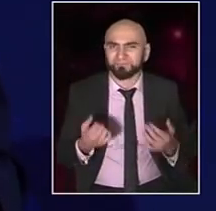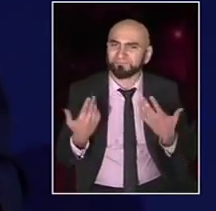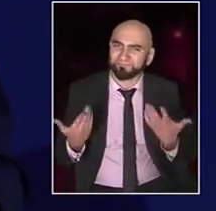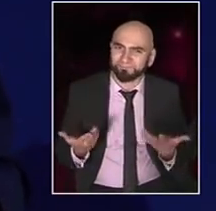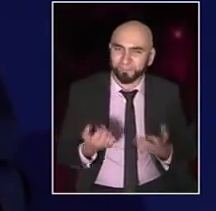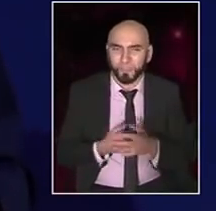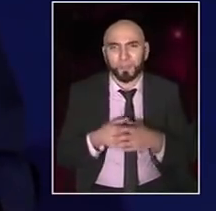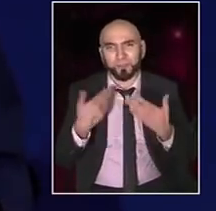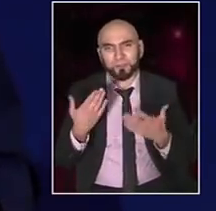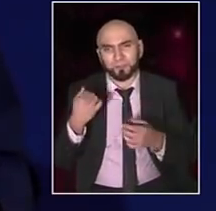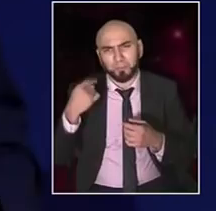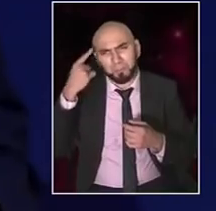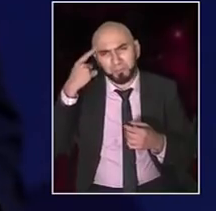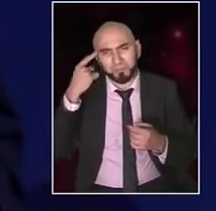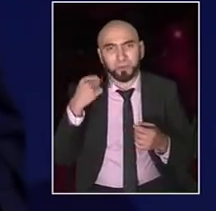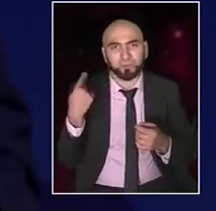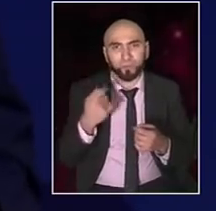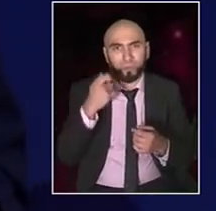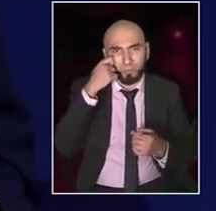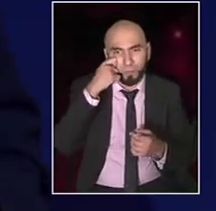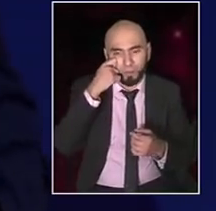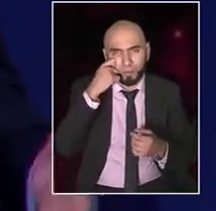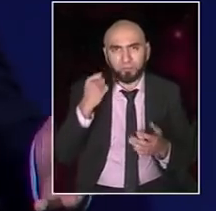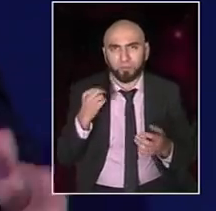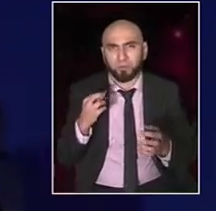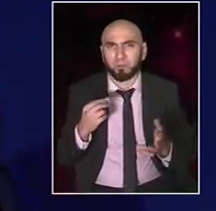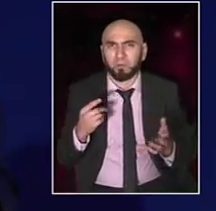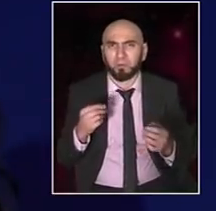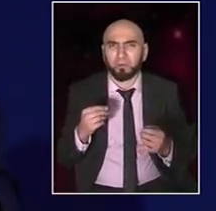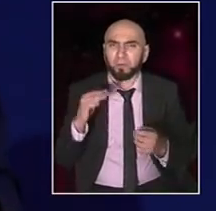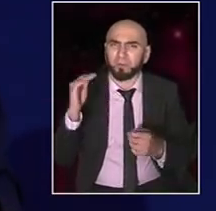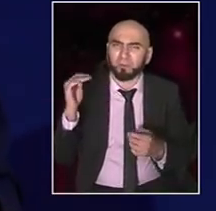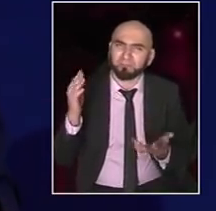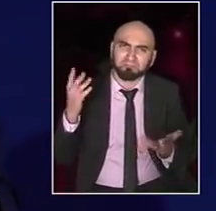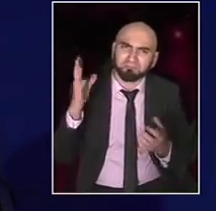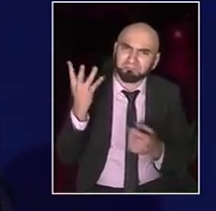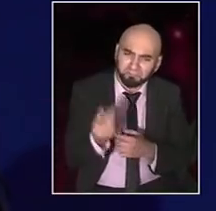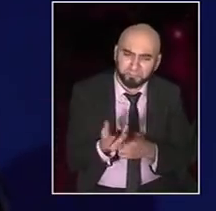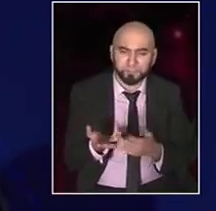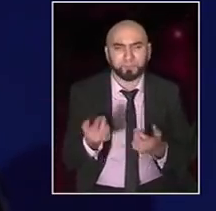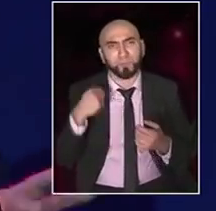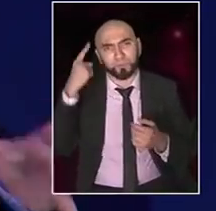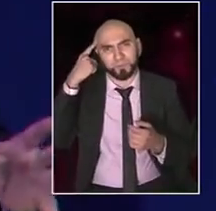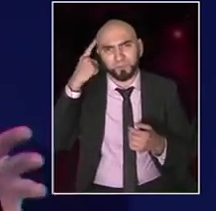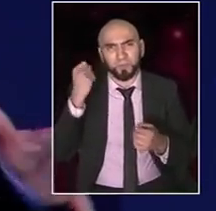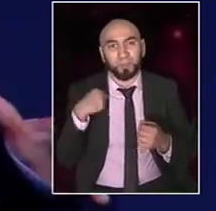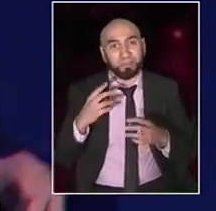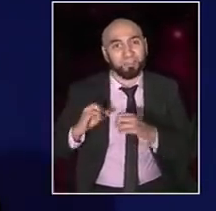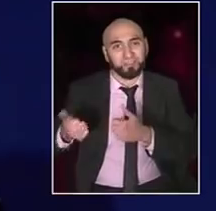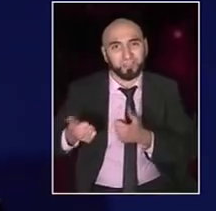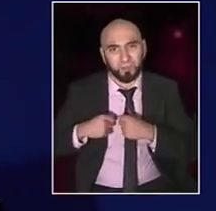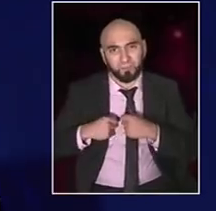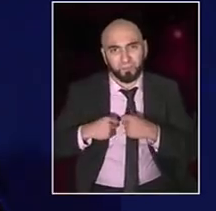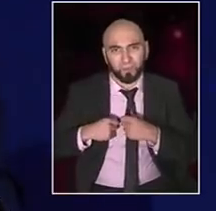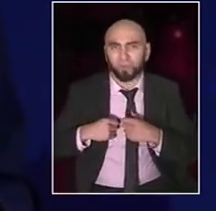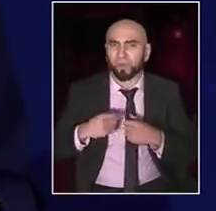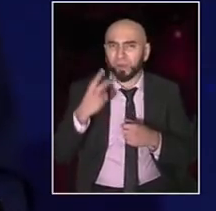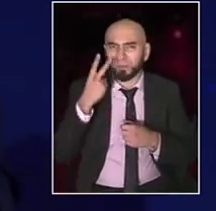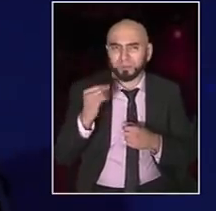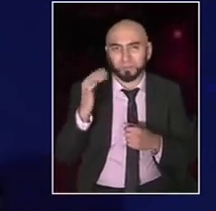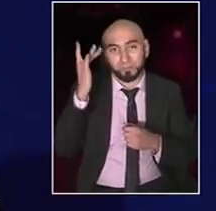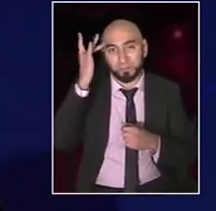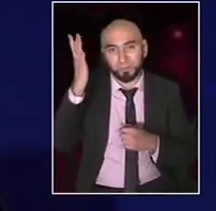humanos simplificados. ¿Y por qué quiero decir esto y terminar? Yo creo que hay un desafío que está puesto a ver si la inteligencia artificial va a